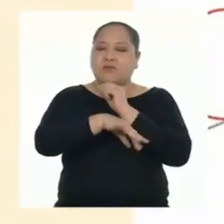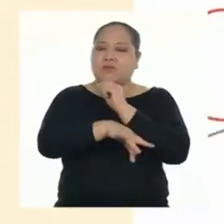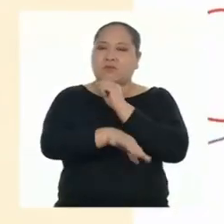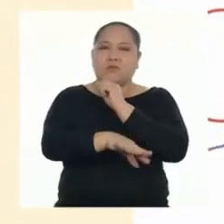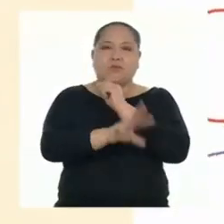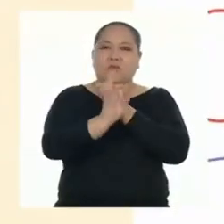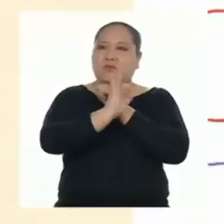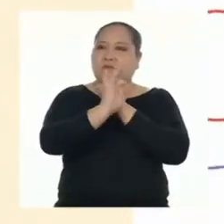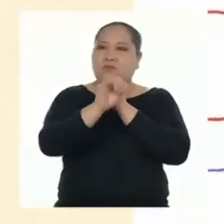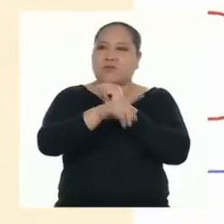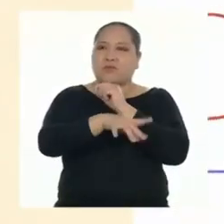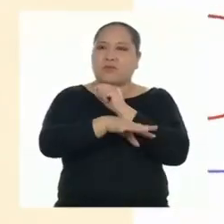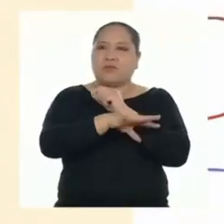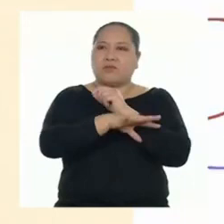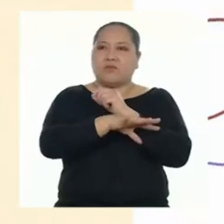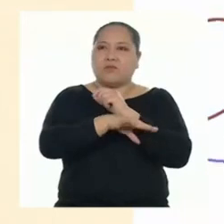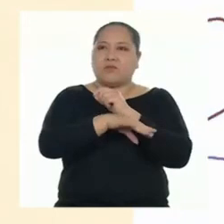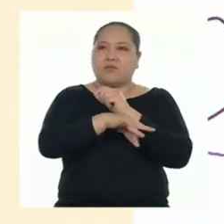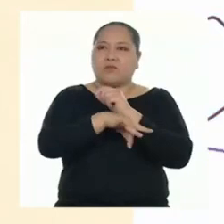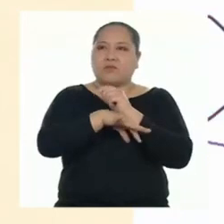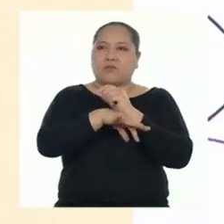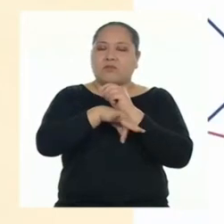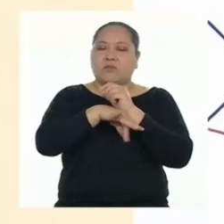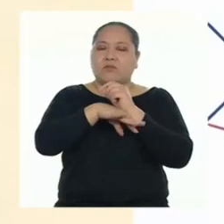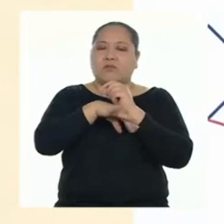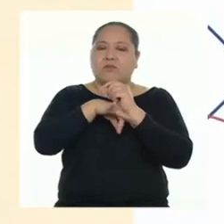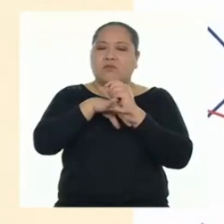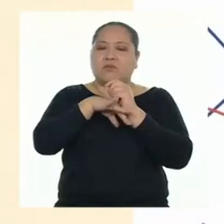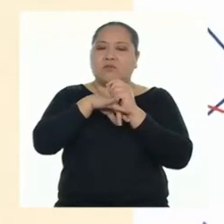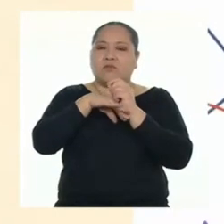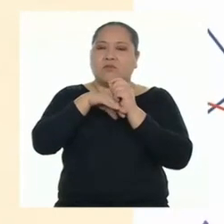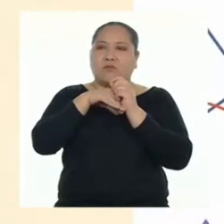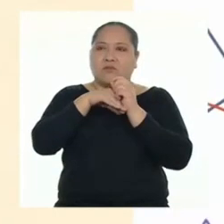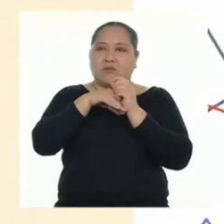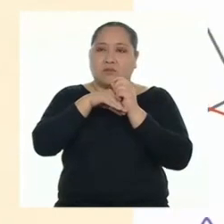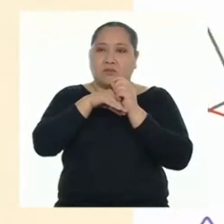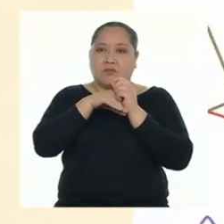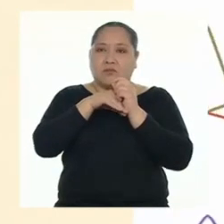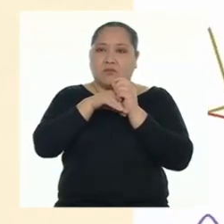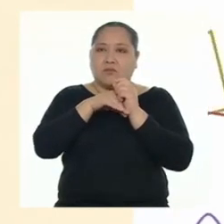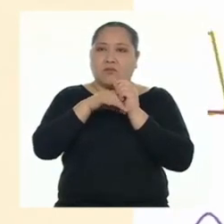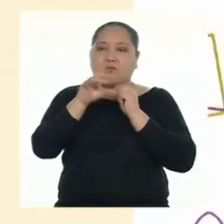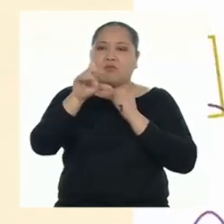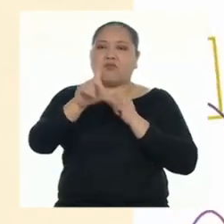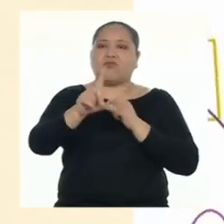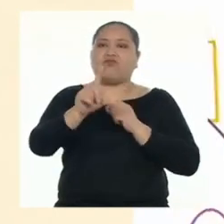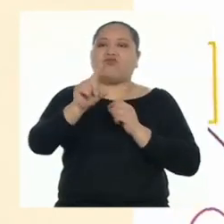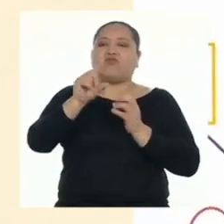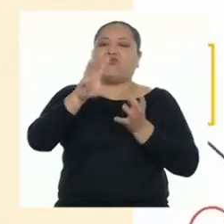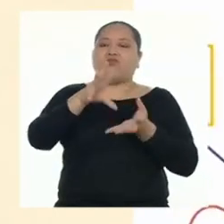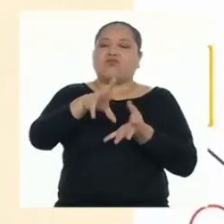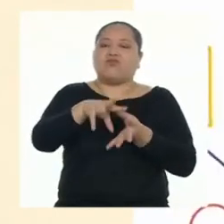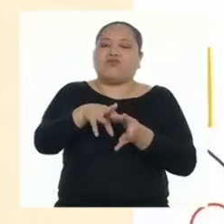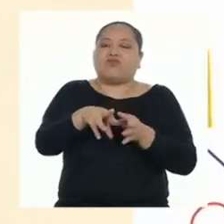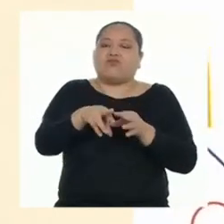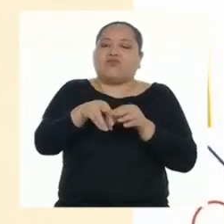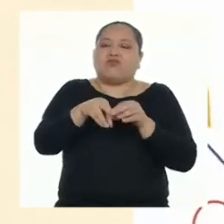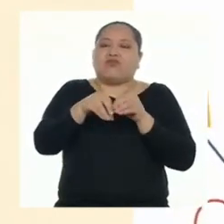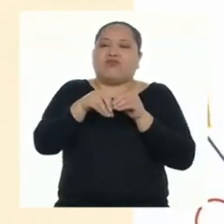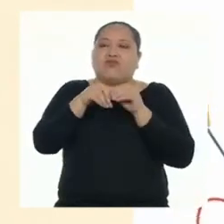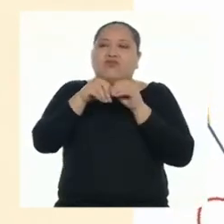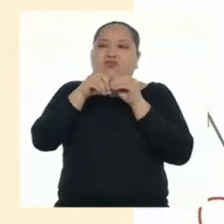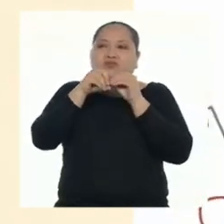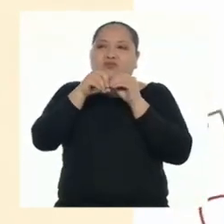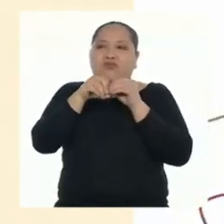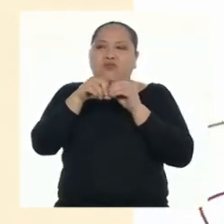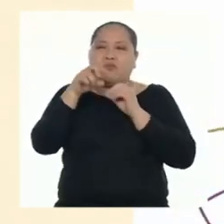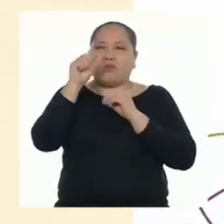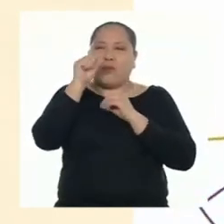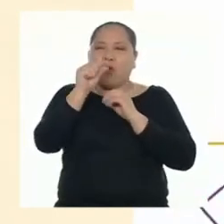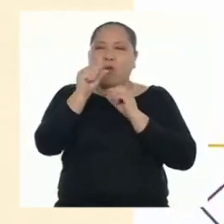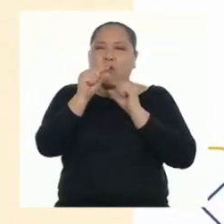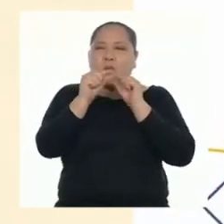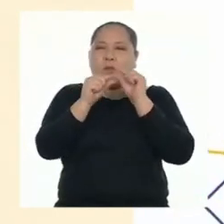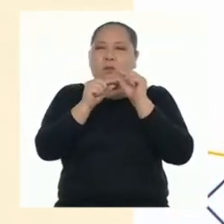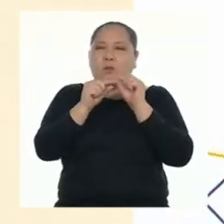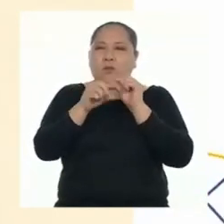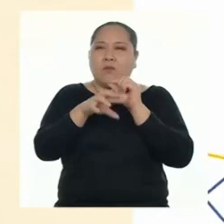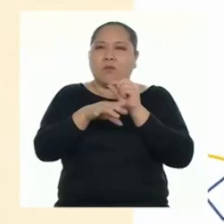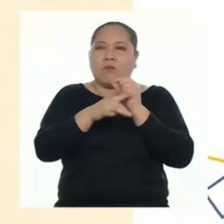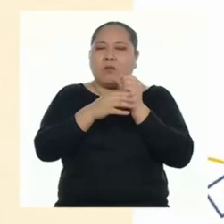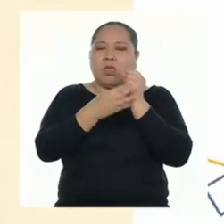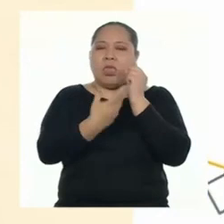crecimiento de la raíz de la cebolla. Más bien, esta muestra comenzó a hacer que la raíz de la cebolla poco a poco se